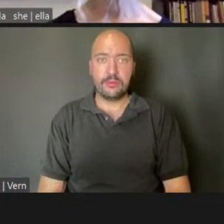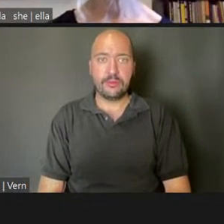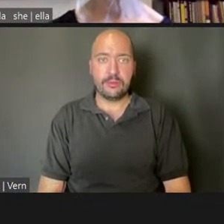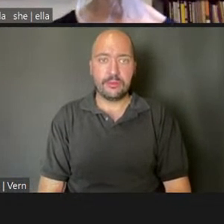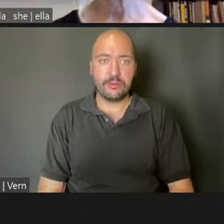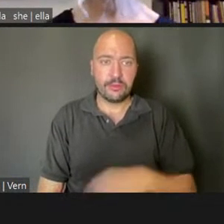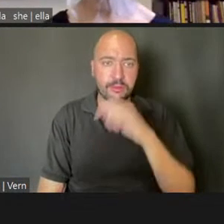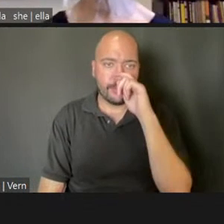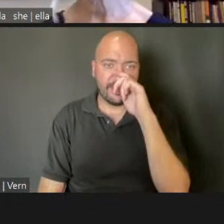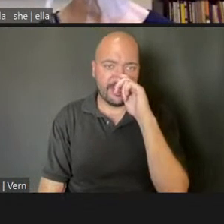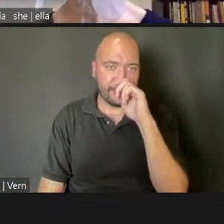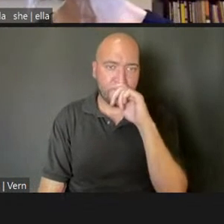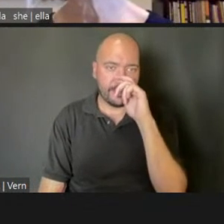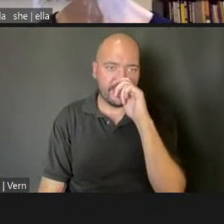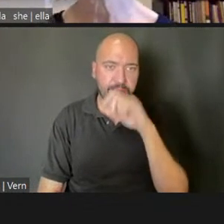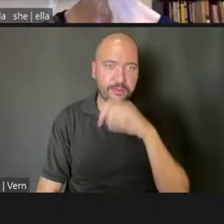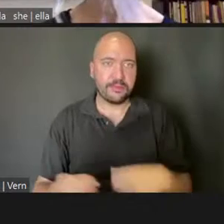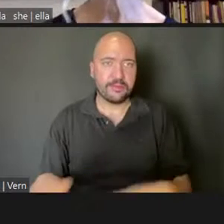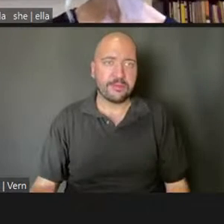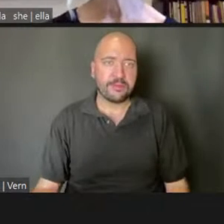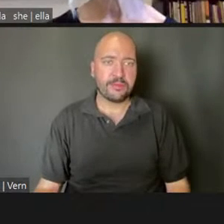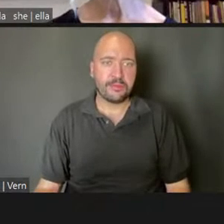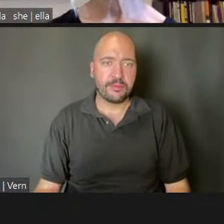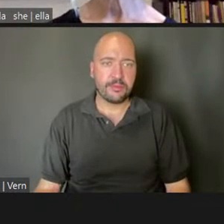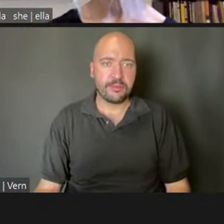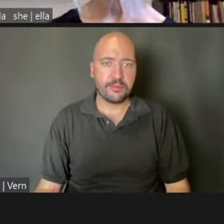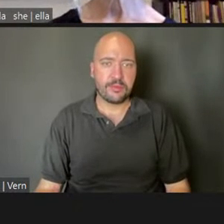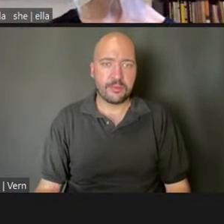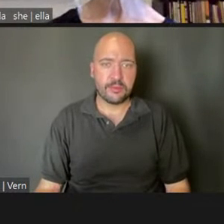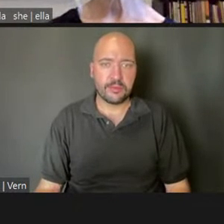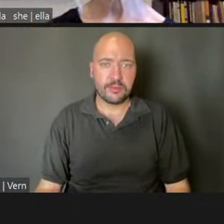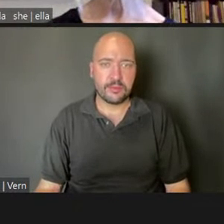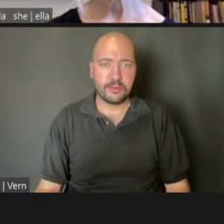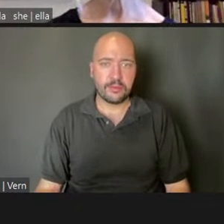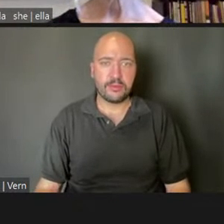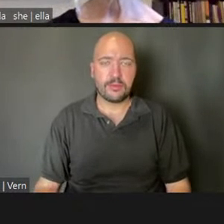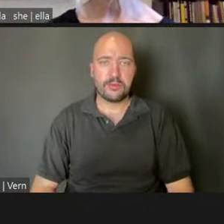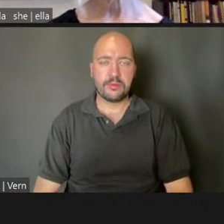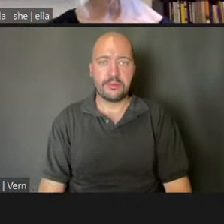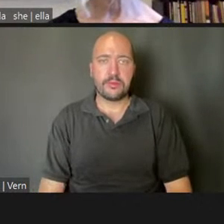Finalmente regreso a Colombia y empiezo a trabajar